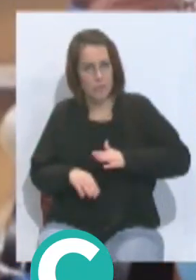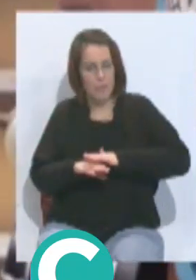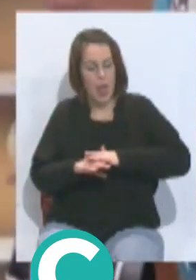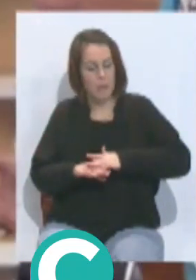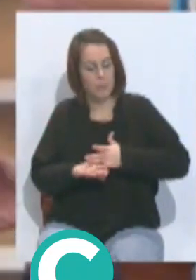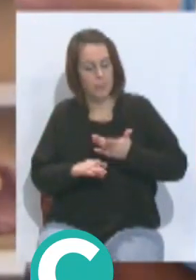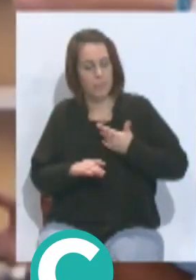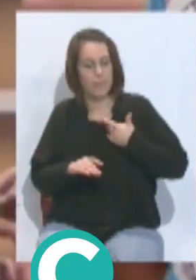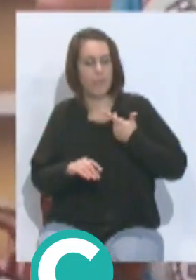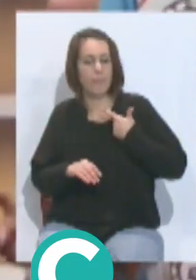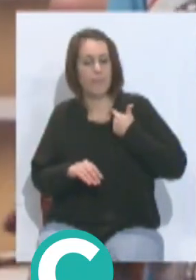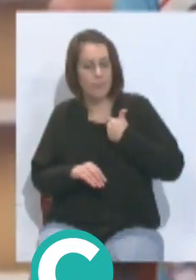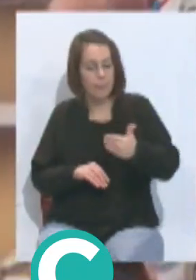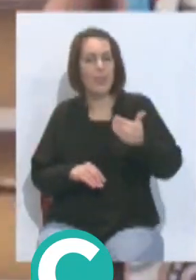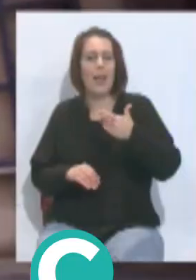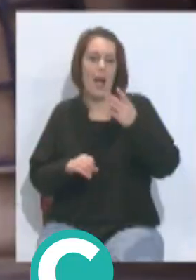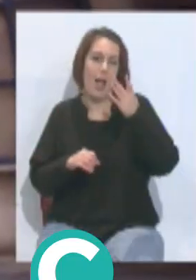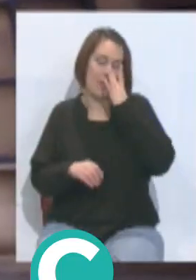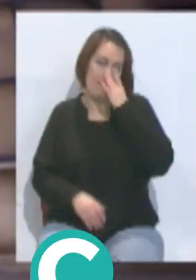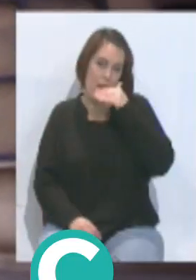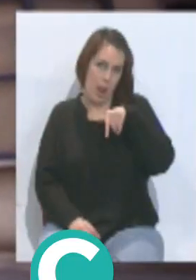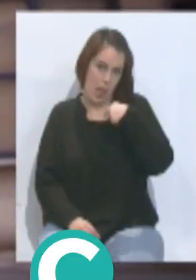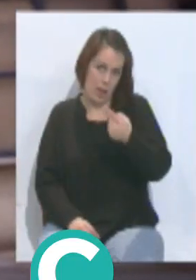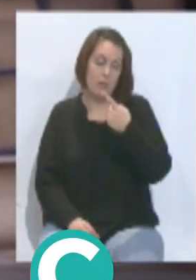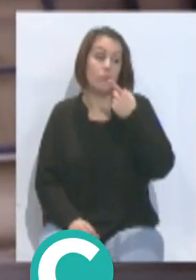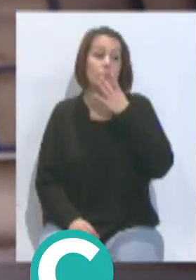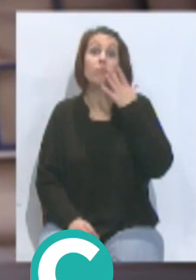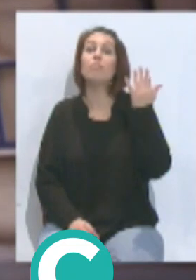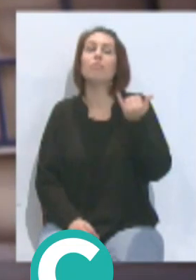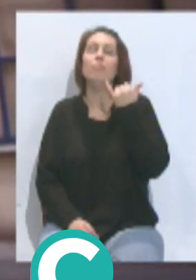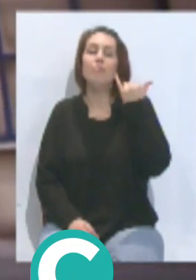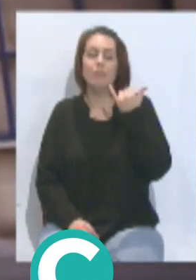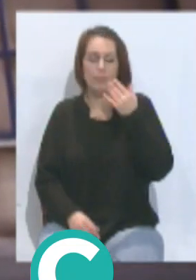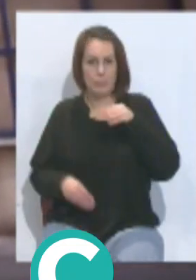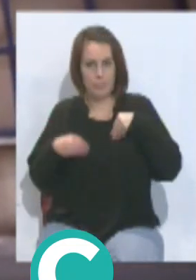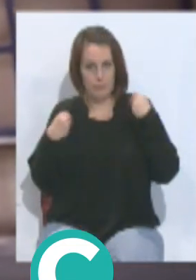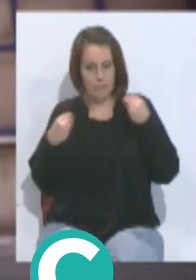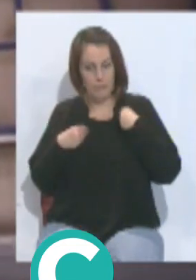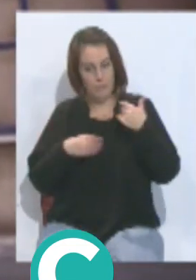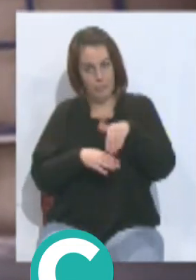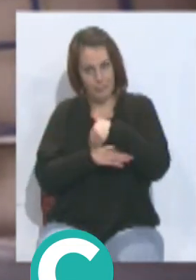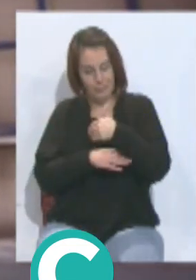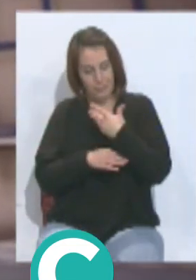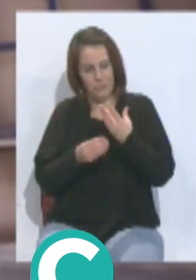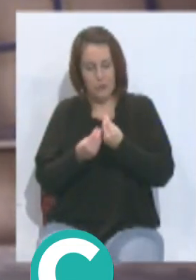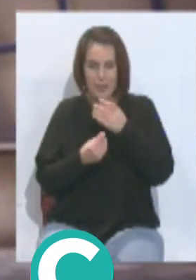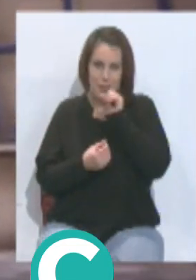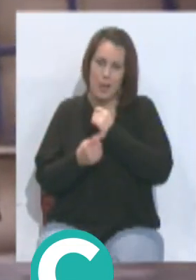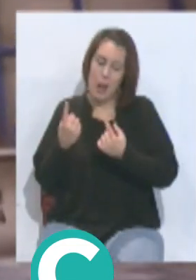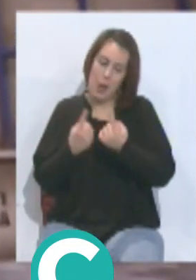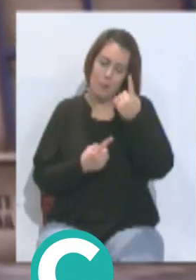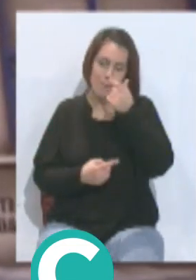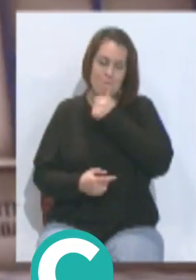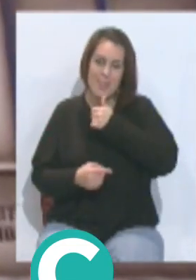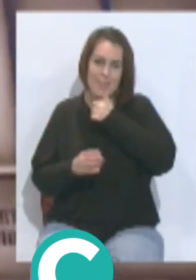coger fuerzas en el próximo carnaval. Ojalá también podamos disfrutarlo en la calle con algunas coplas de